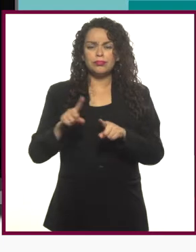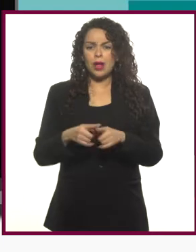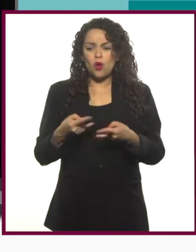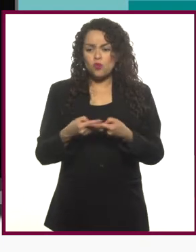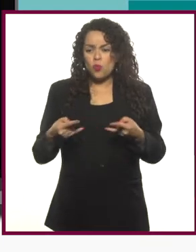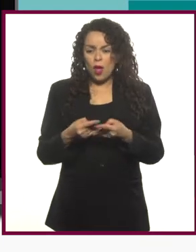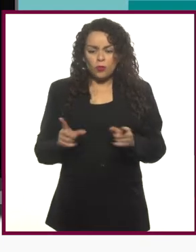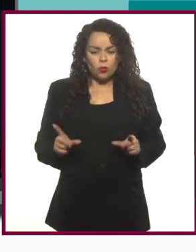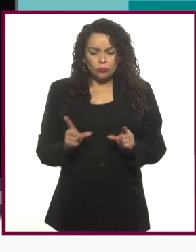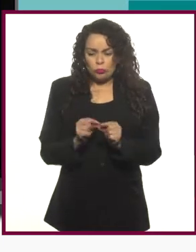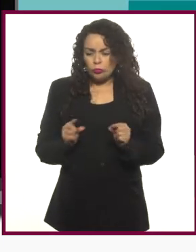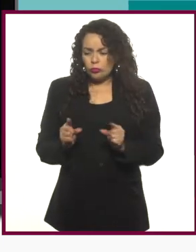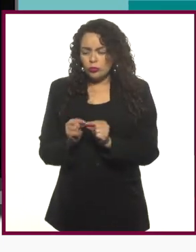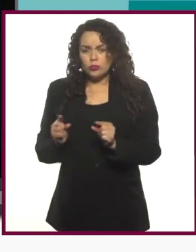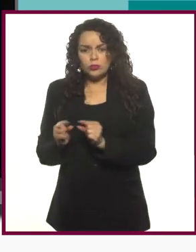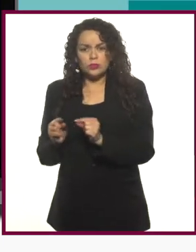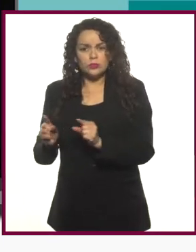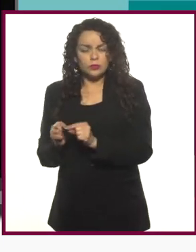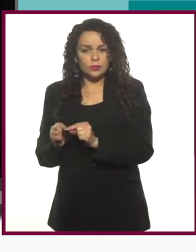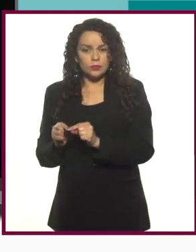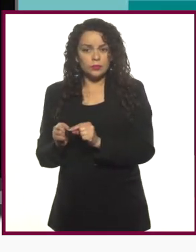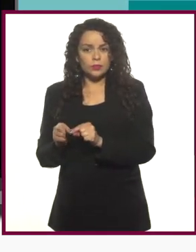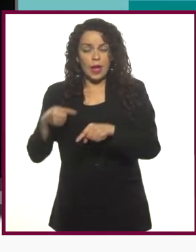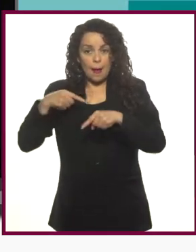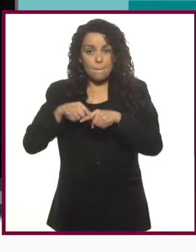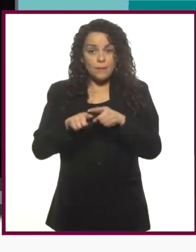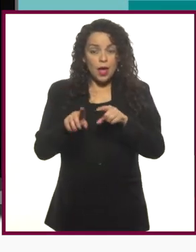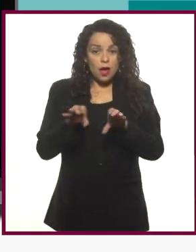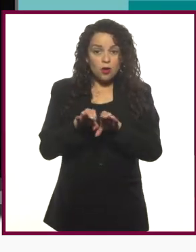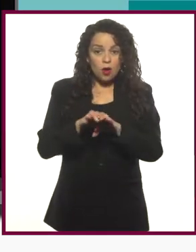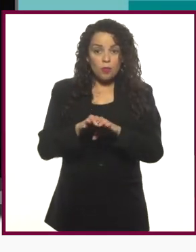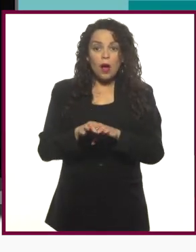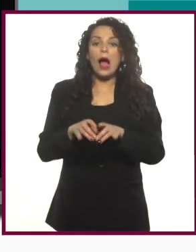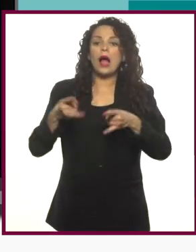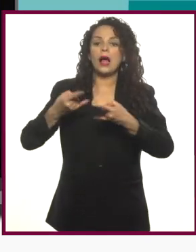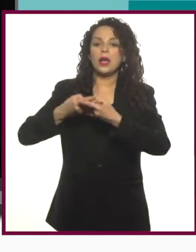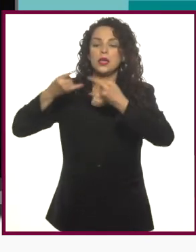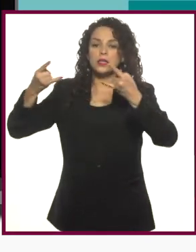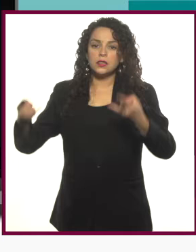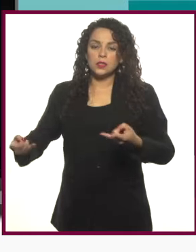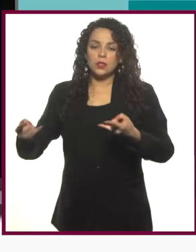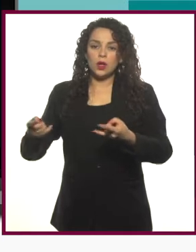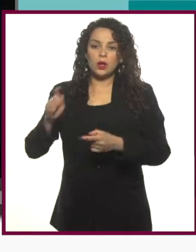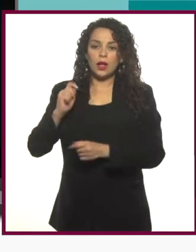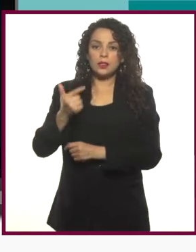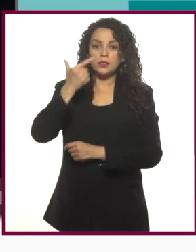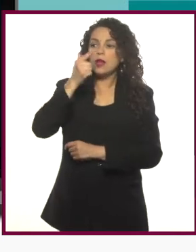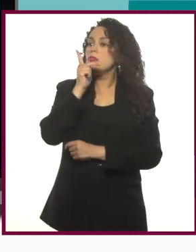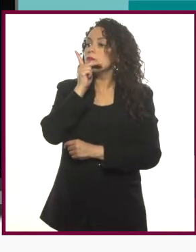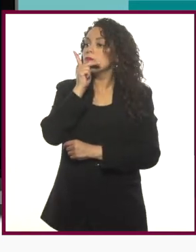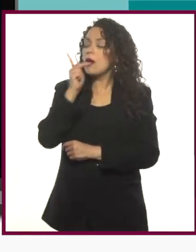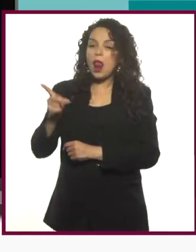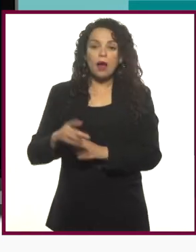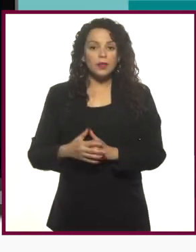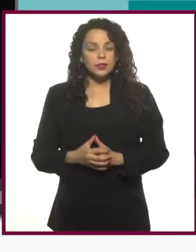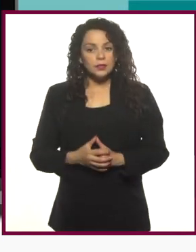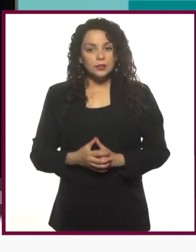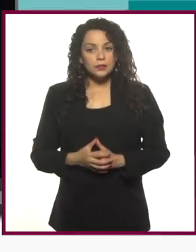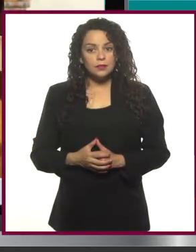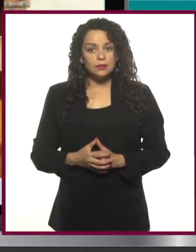de minicuentos o de microficciones a partir de una historia de 7